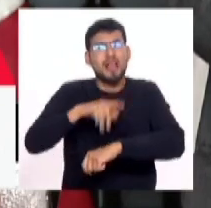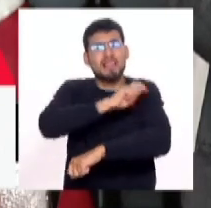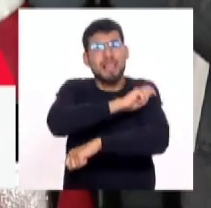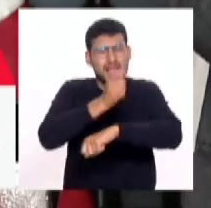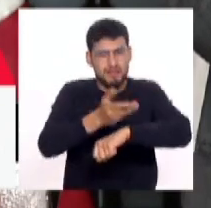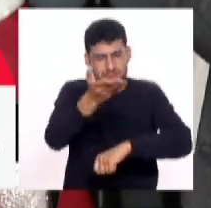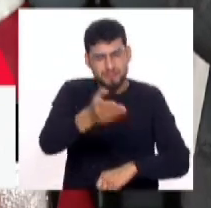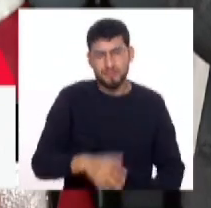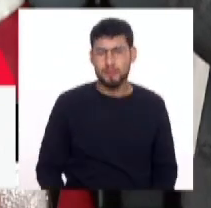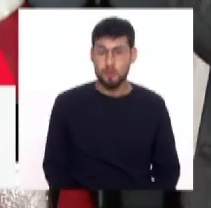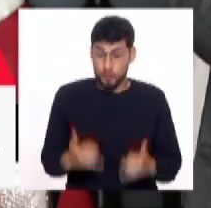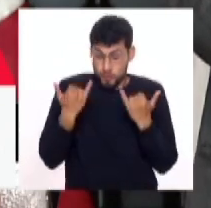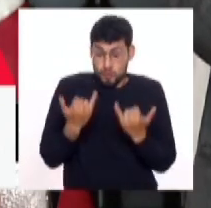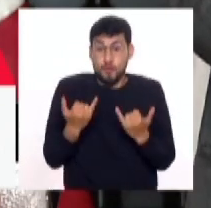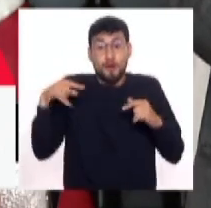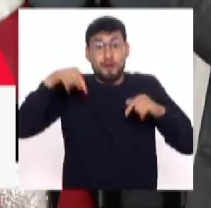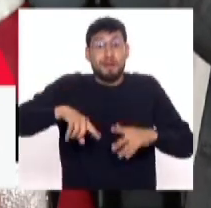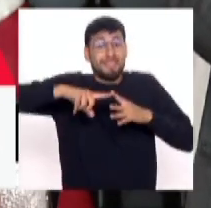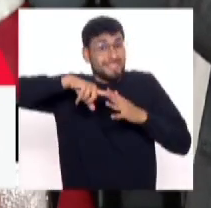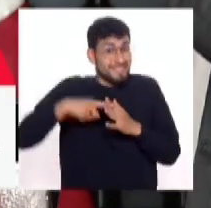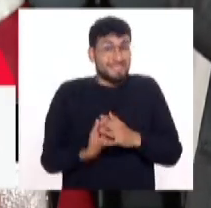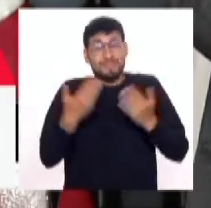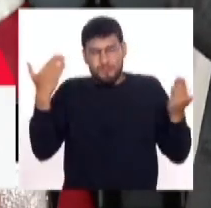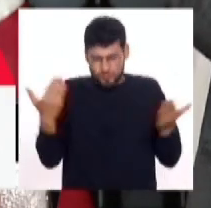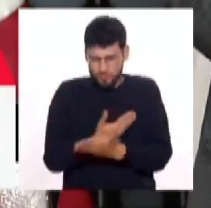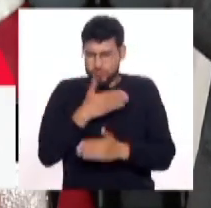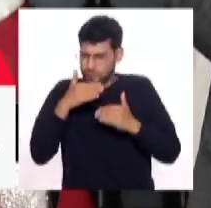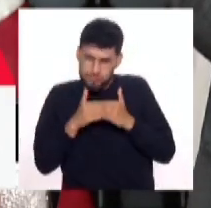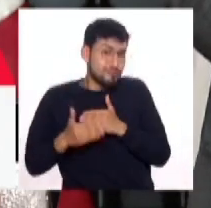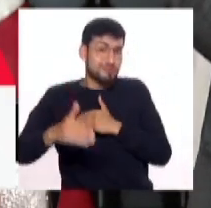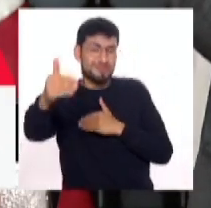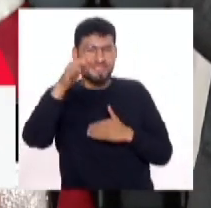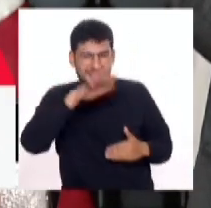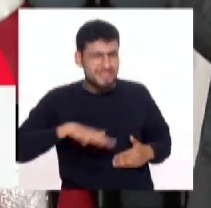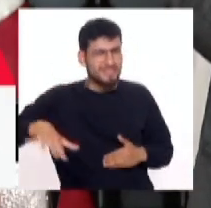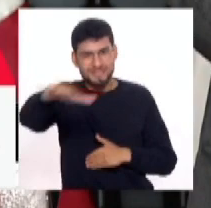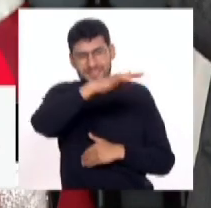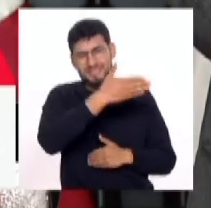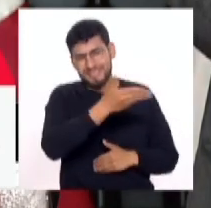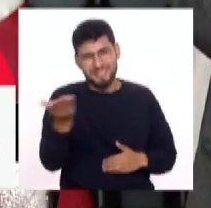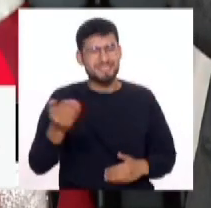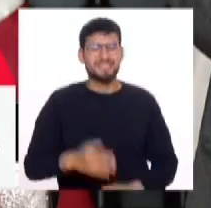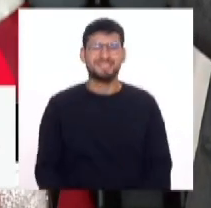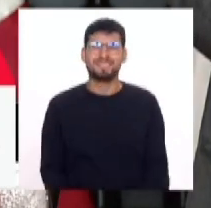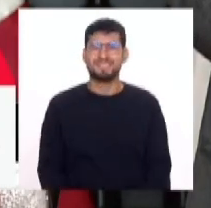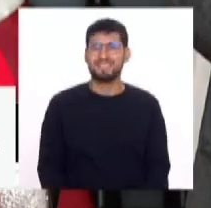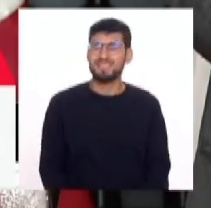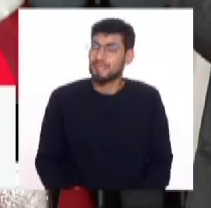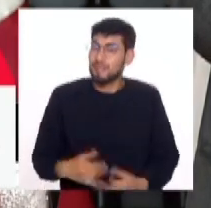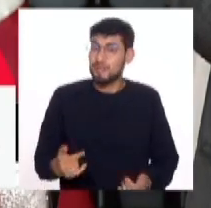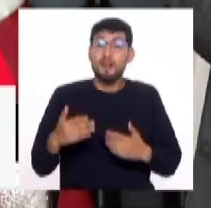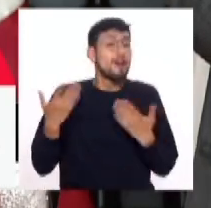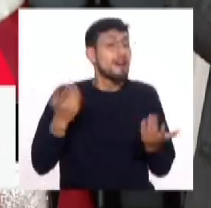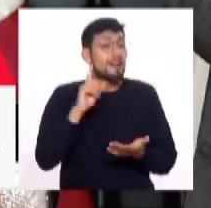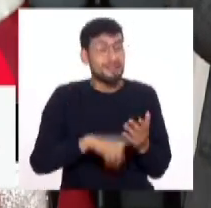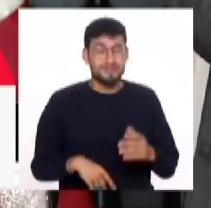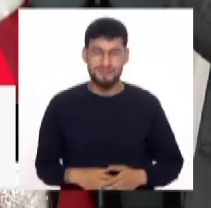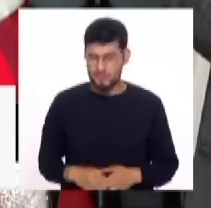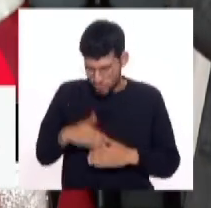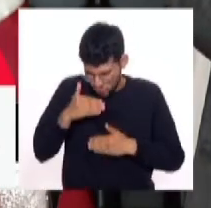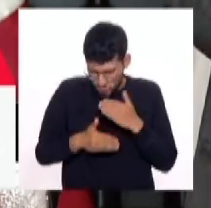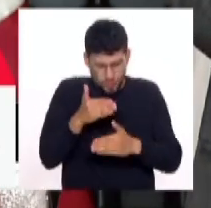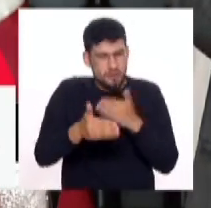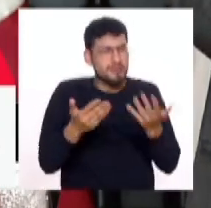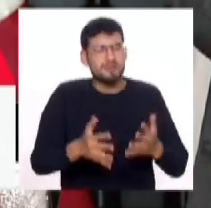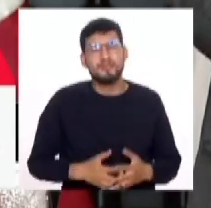Tacna. Hoy marcamos el inicio de un nuevo capítulo para todas y todos ustedes. Un capítulo